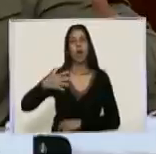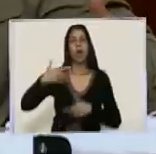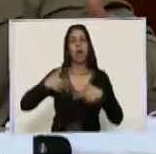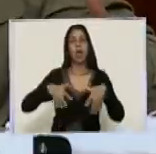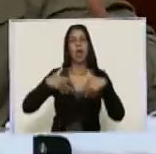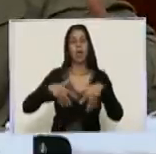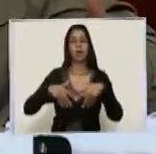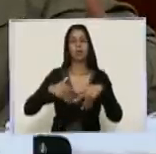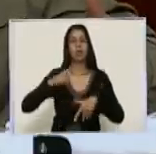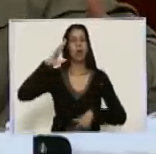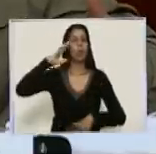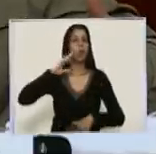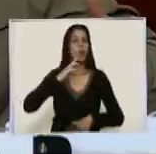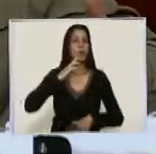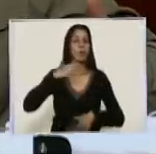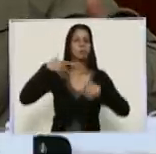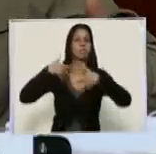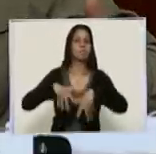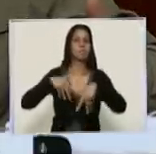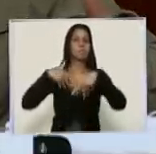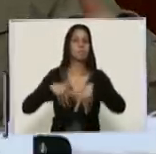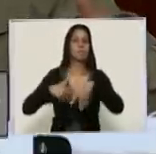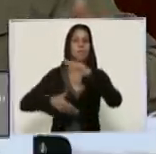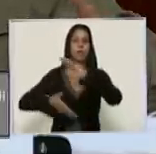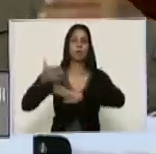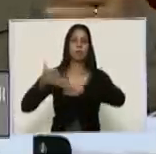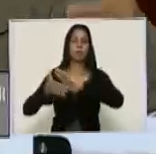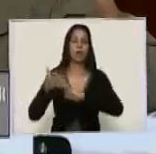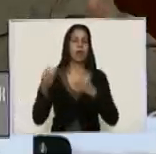nuestra frontera, fue